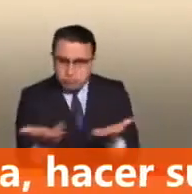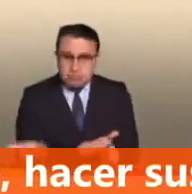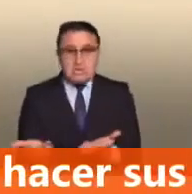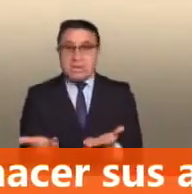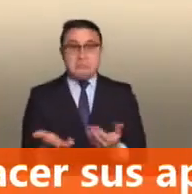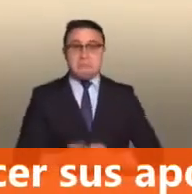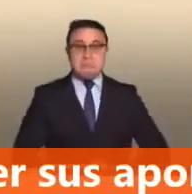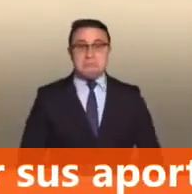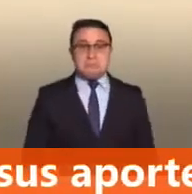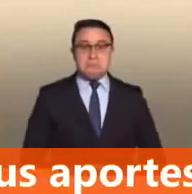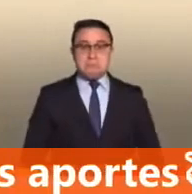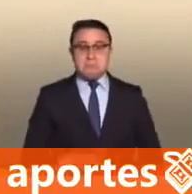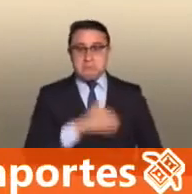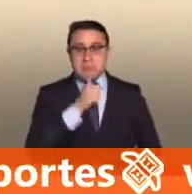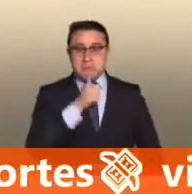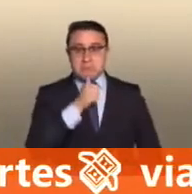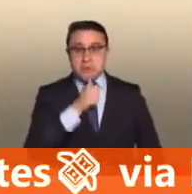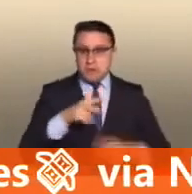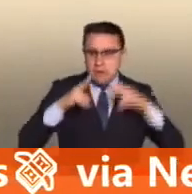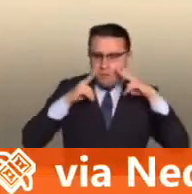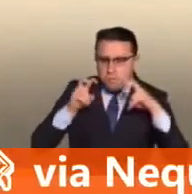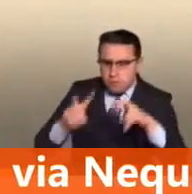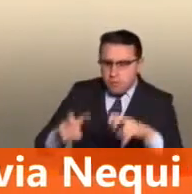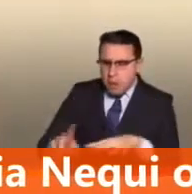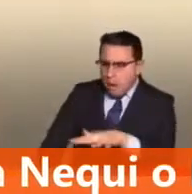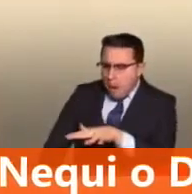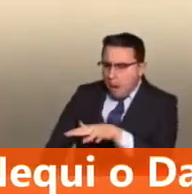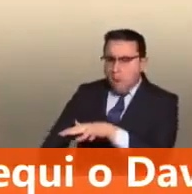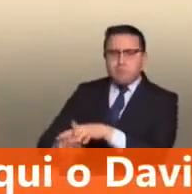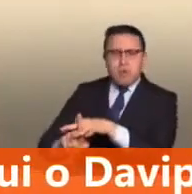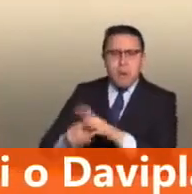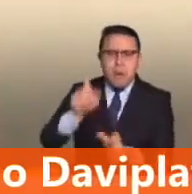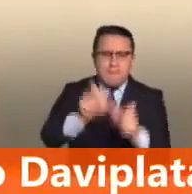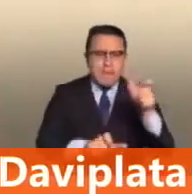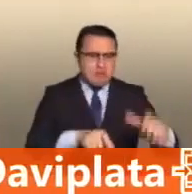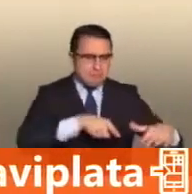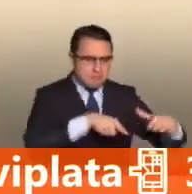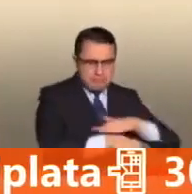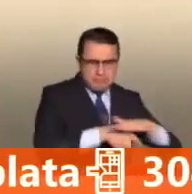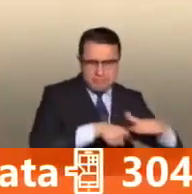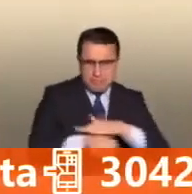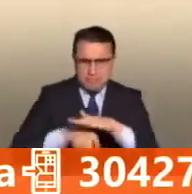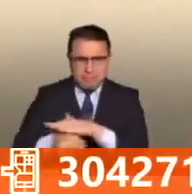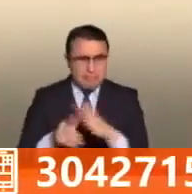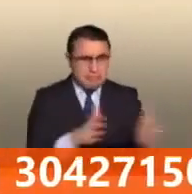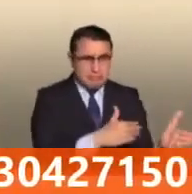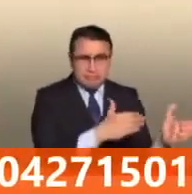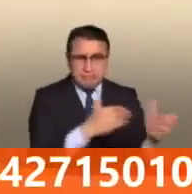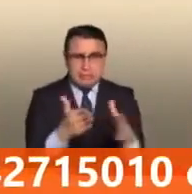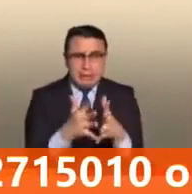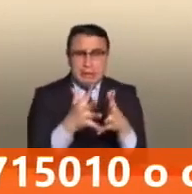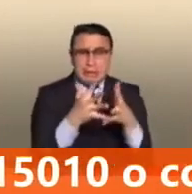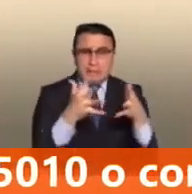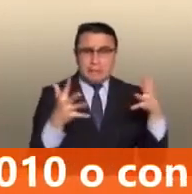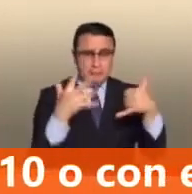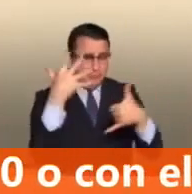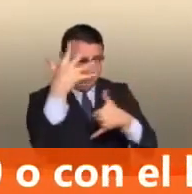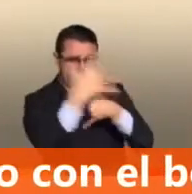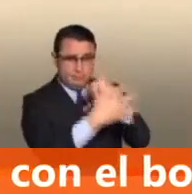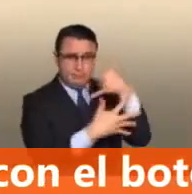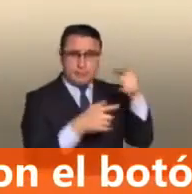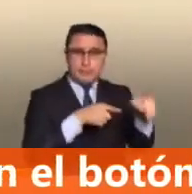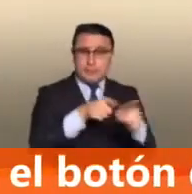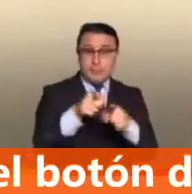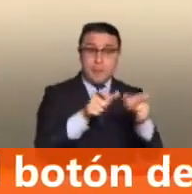de descubrir los orígenes de un asesinato sistemático de civiles a lo largo y ancho de